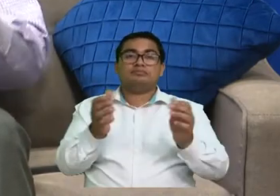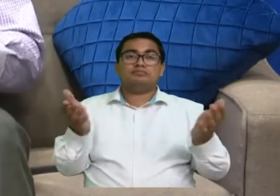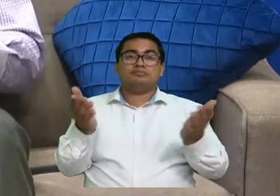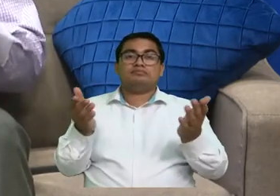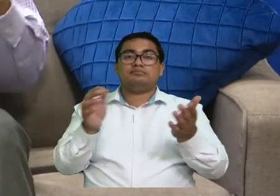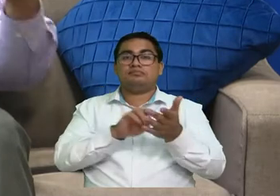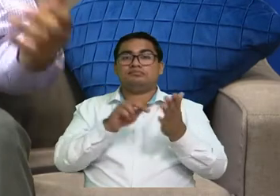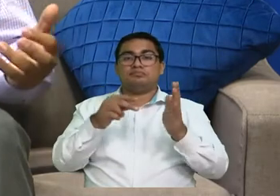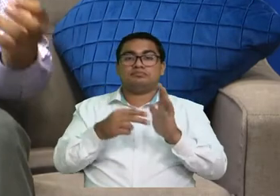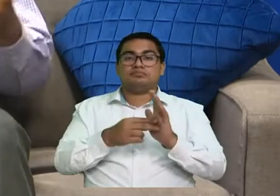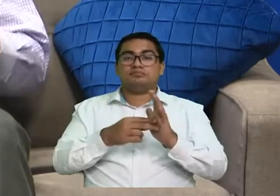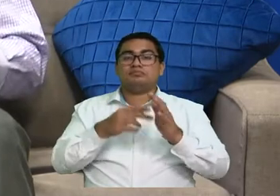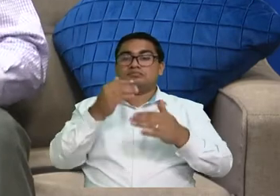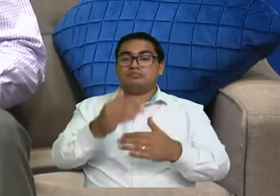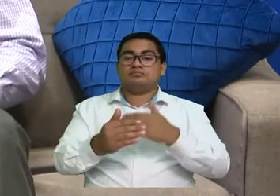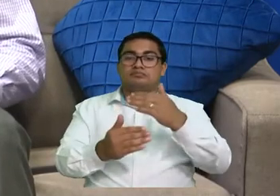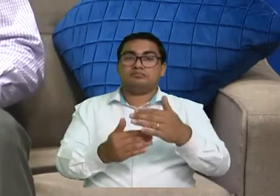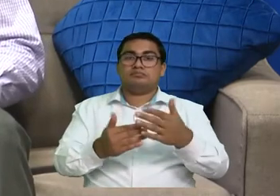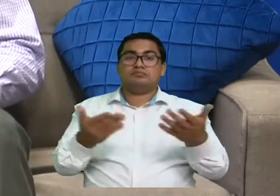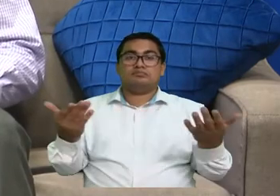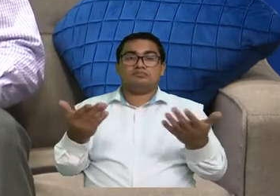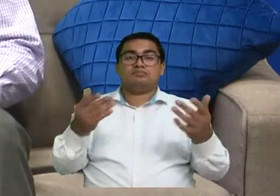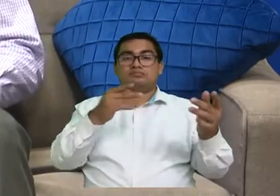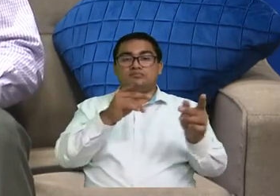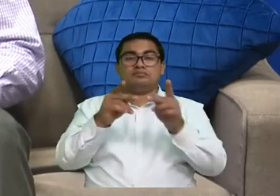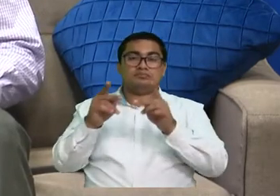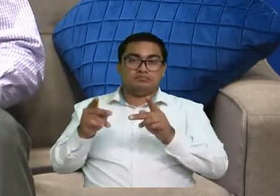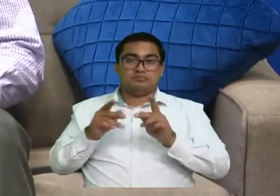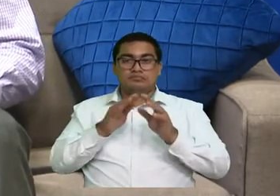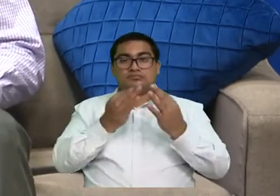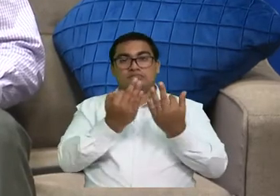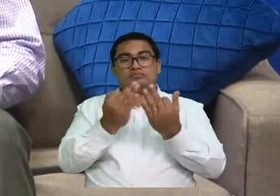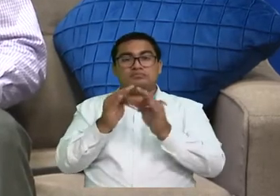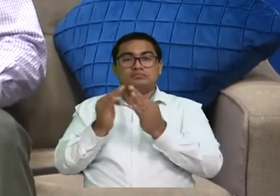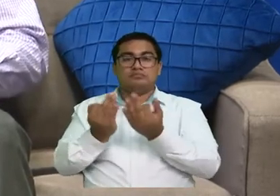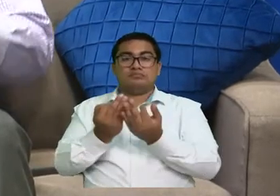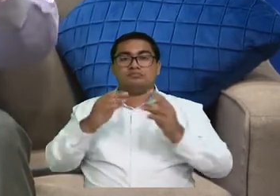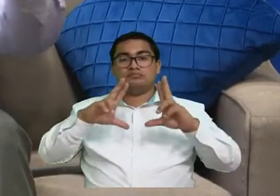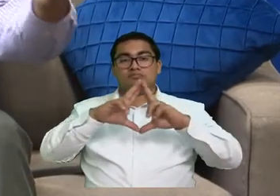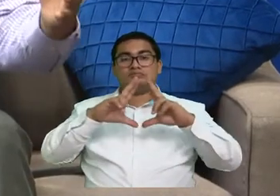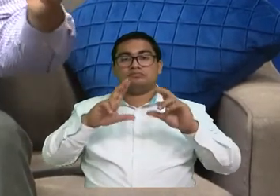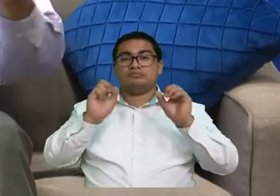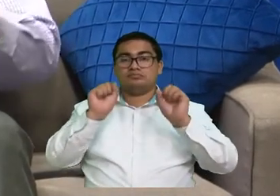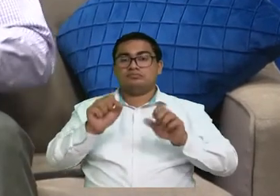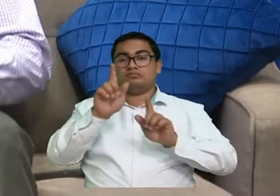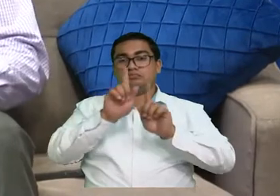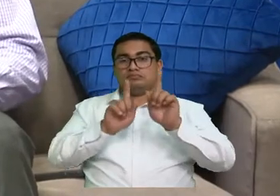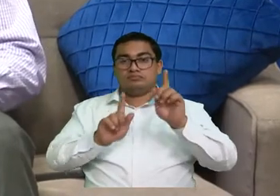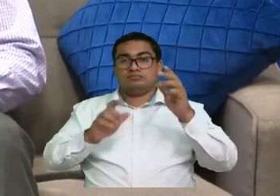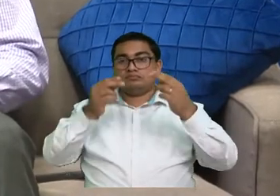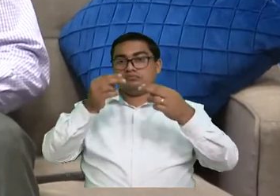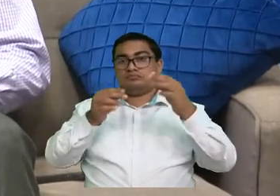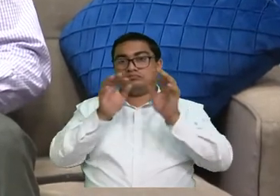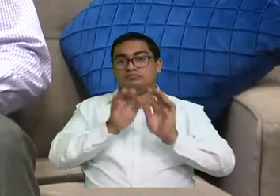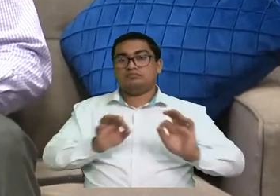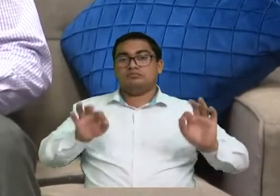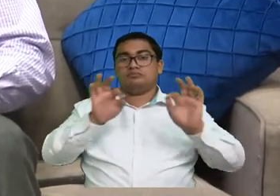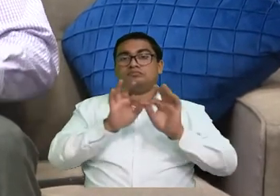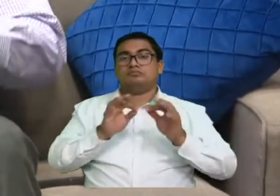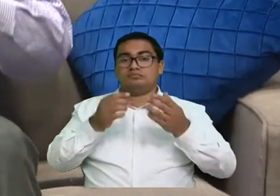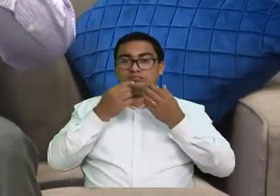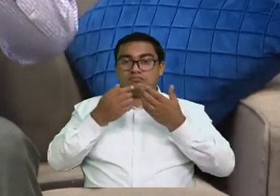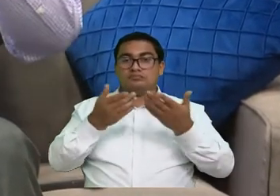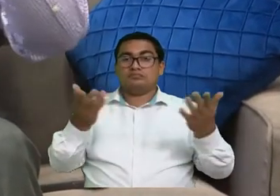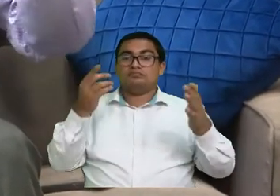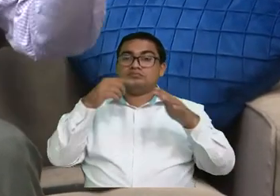que ha significado este proceso de articulación con nuestro pueblo, con las familias nicaragüenses, para llegar a cifras tan importantes como las que ha dado. Metas